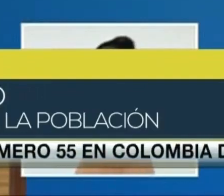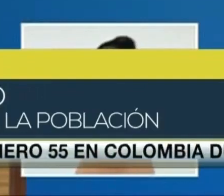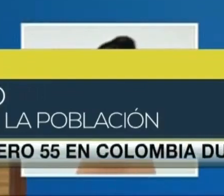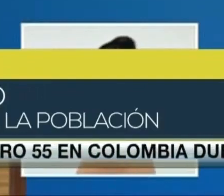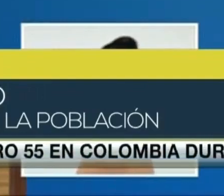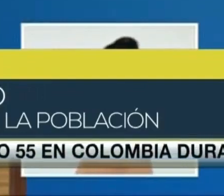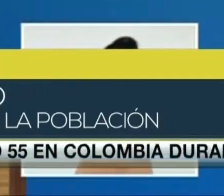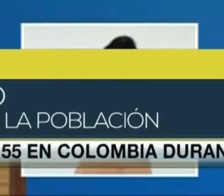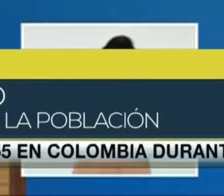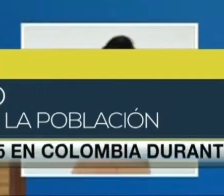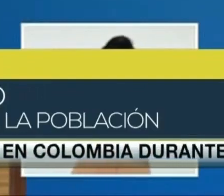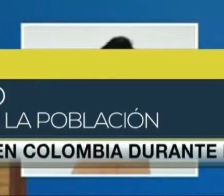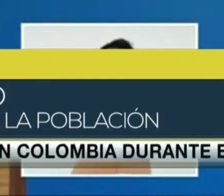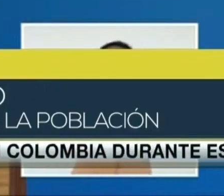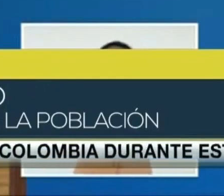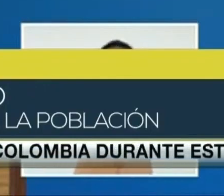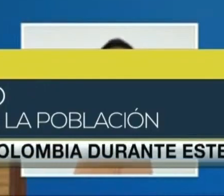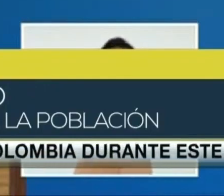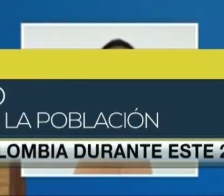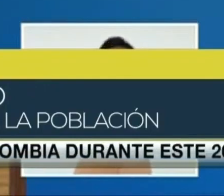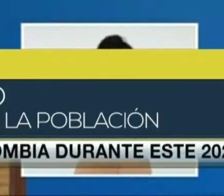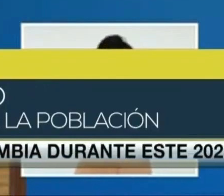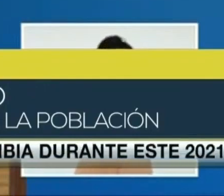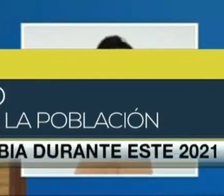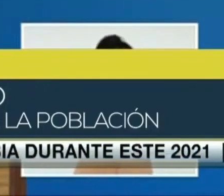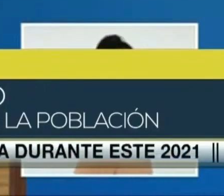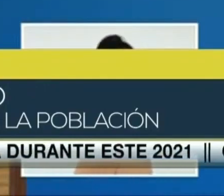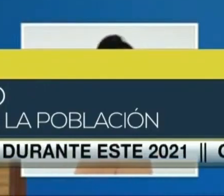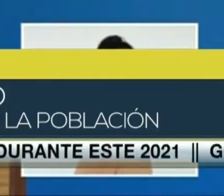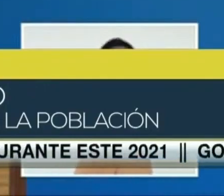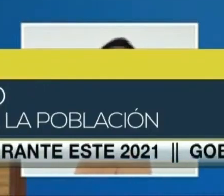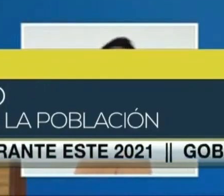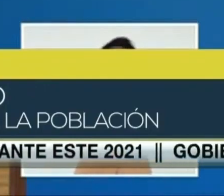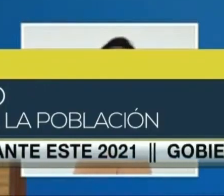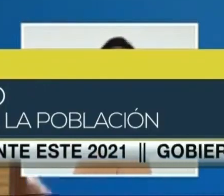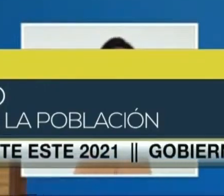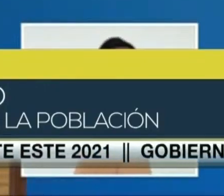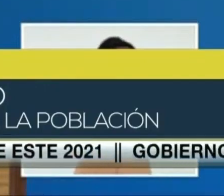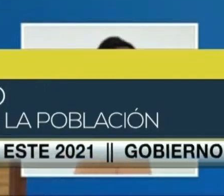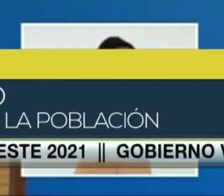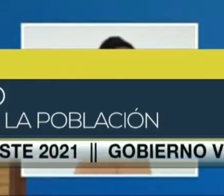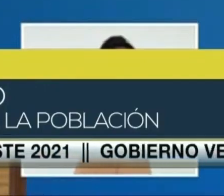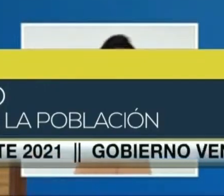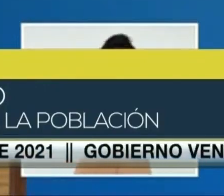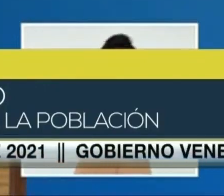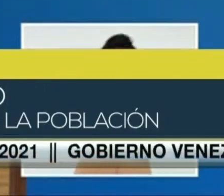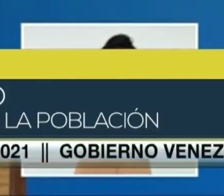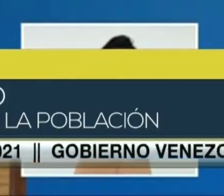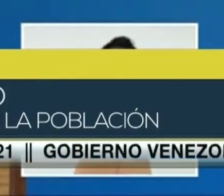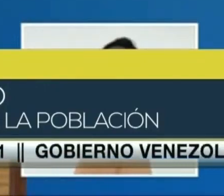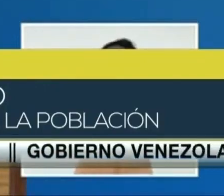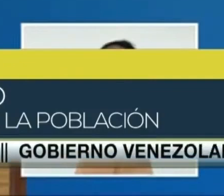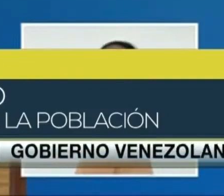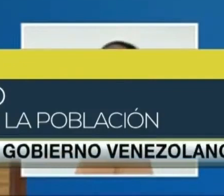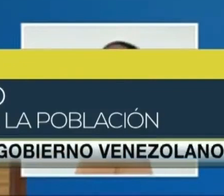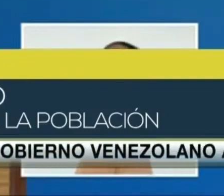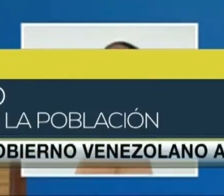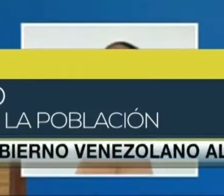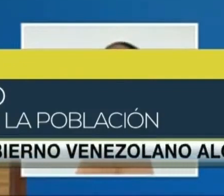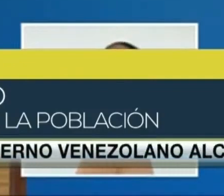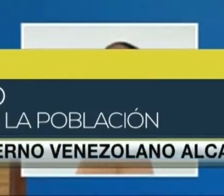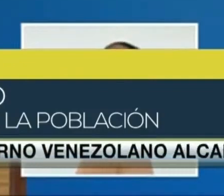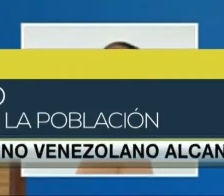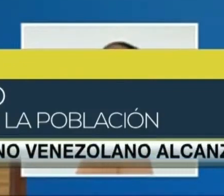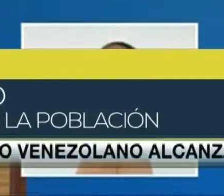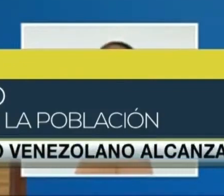presidente, el que en julio de 2020 estableció regulaciones que impiden